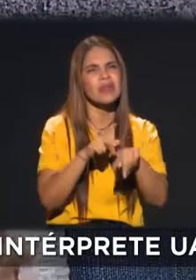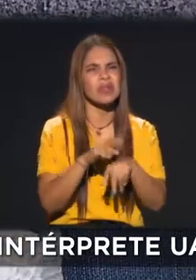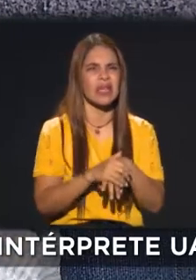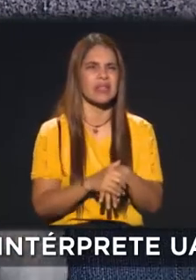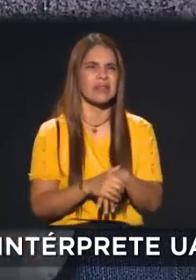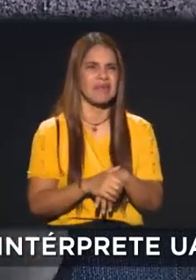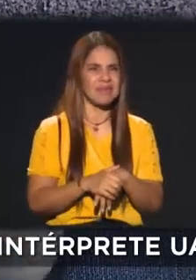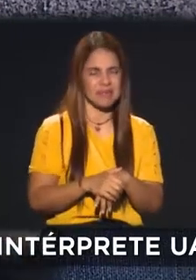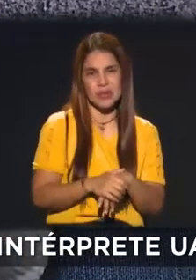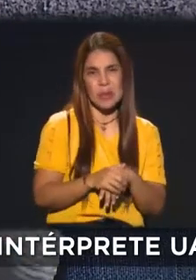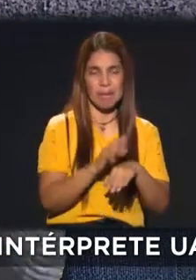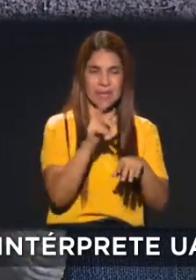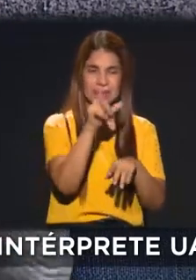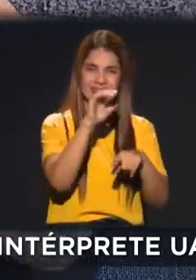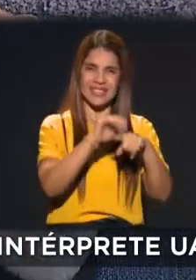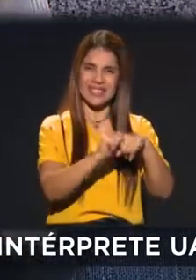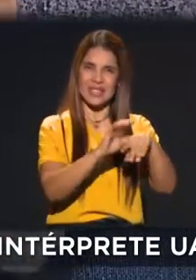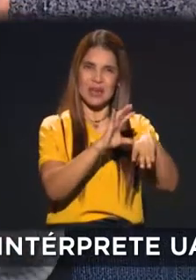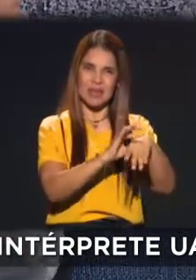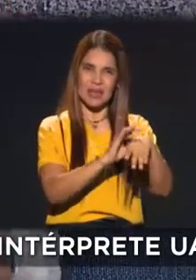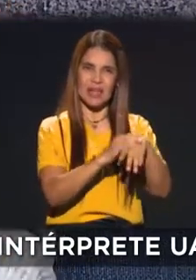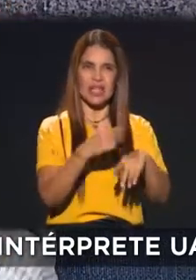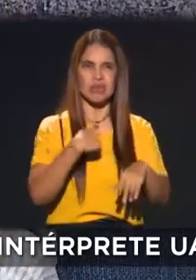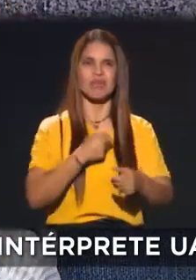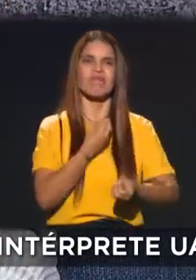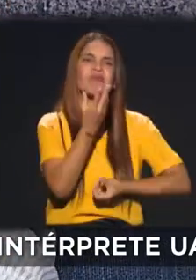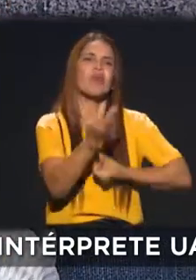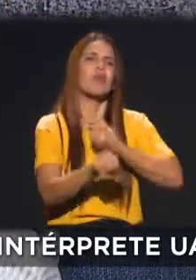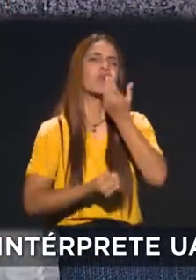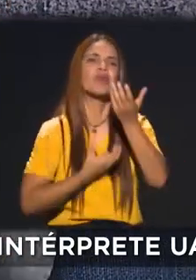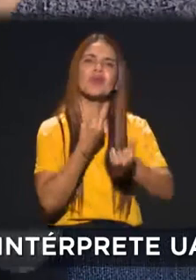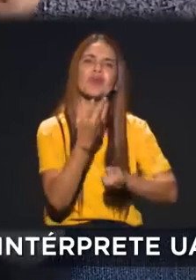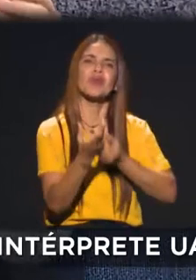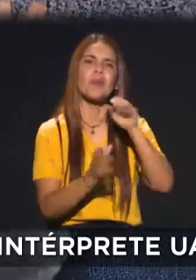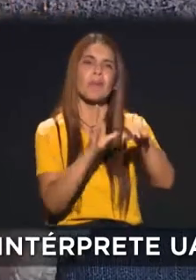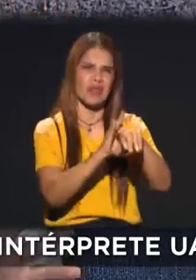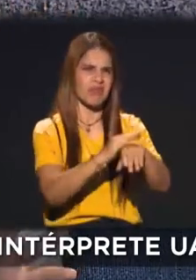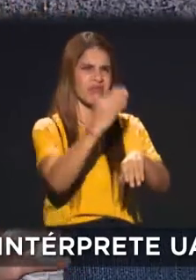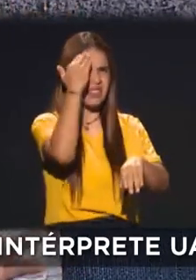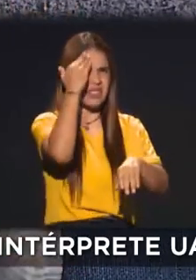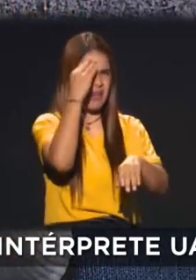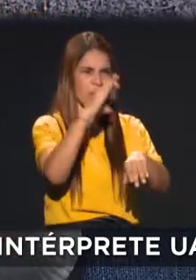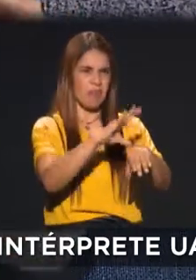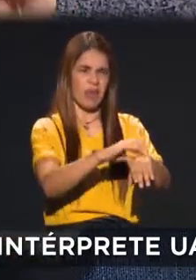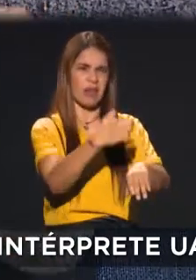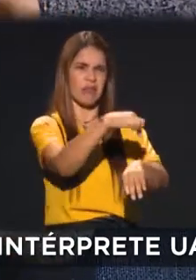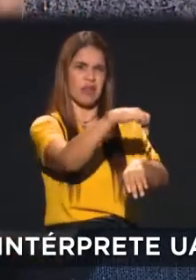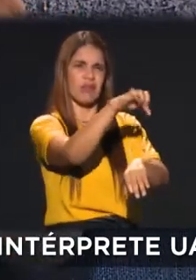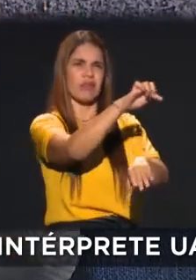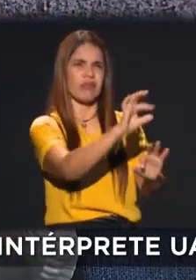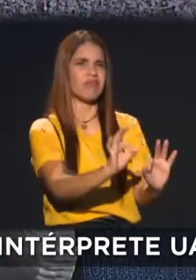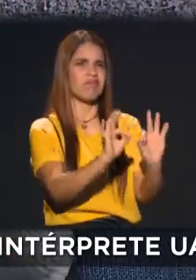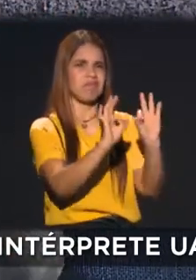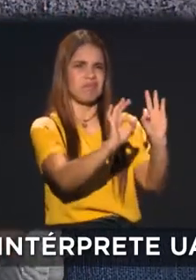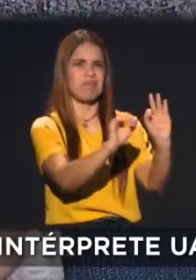de lo que uno está haciendo. Uno le concede a esa persona el derecho de conocer lo que uno tiene porque esa persona estudió para eso. Tiene unos